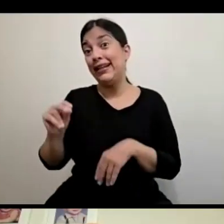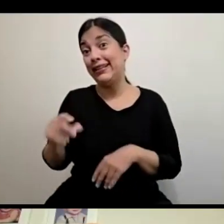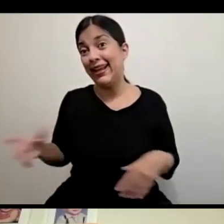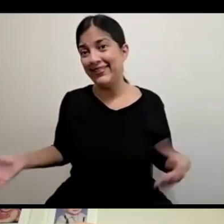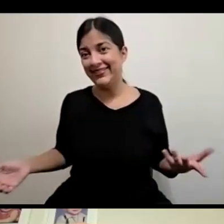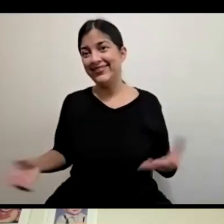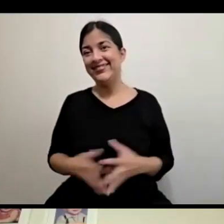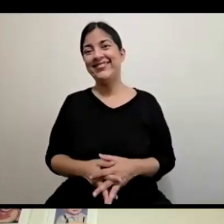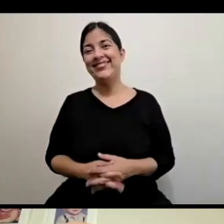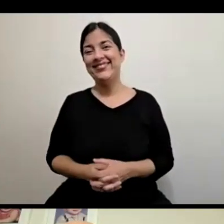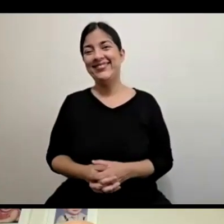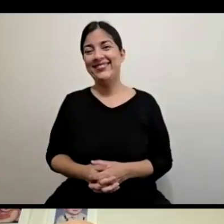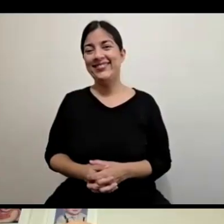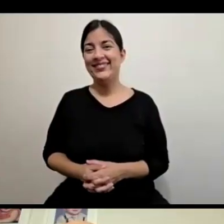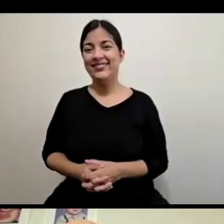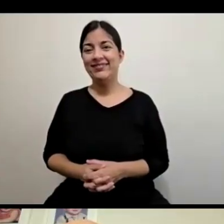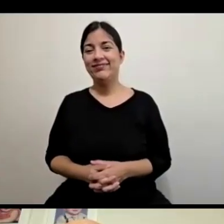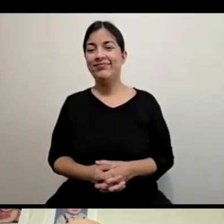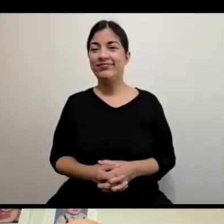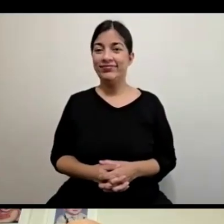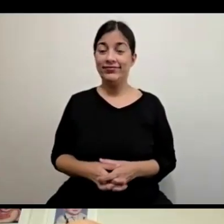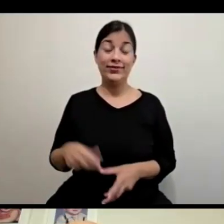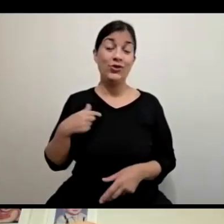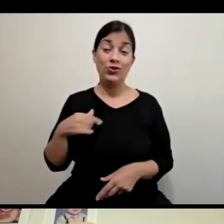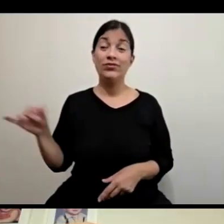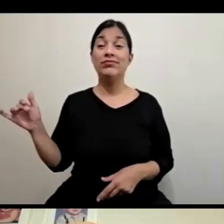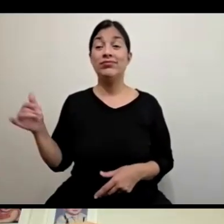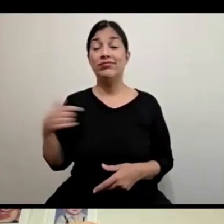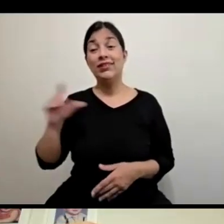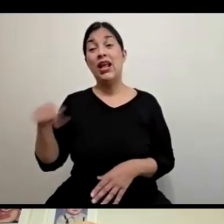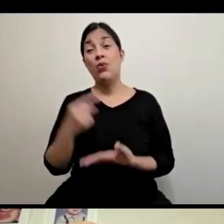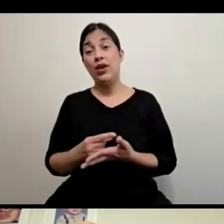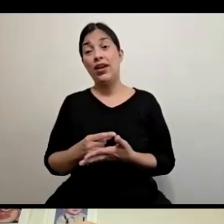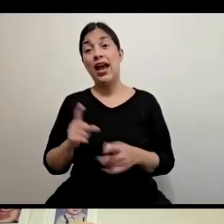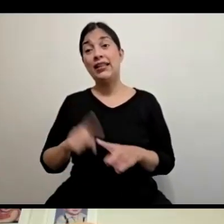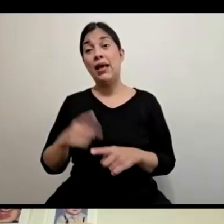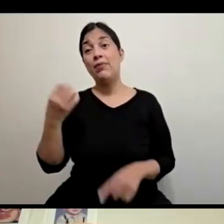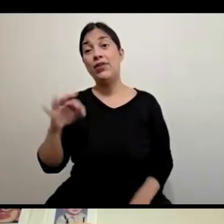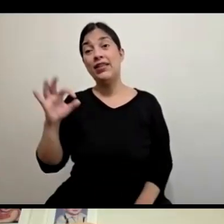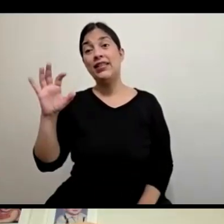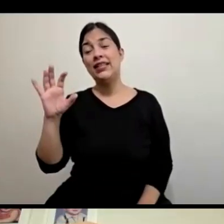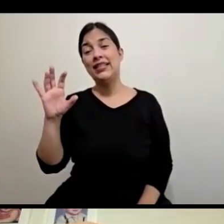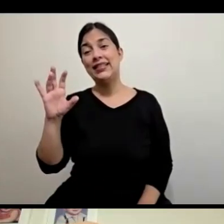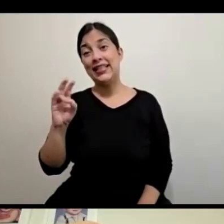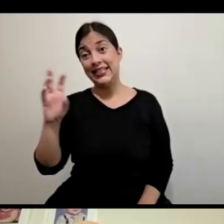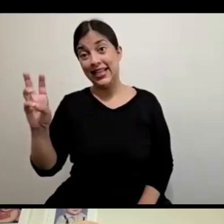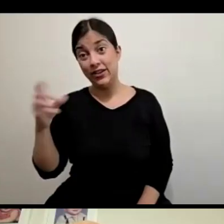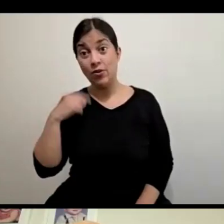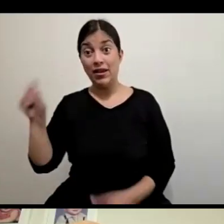50. Yo estuve hasta, imagínate, yo me gradué, yo estuve hasta el 76, en el 76 me